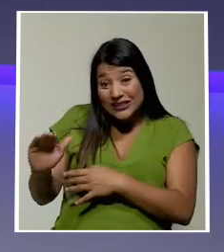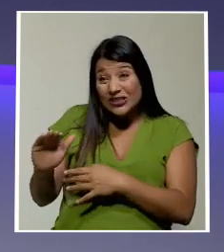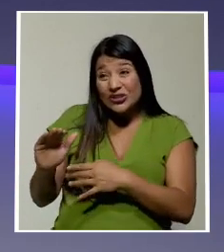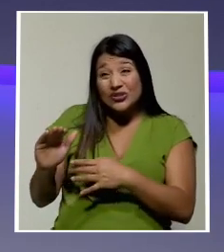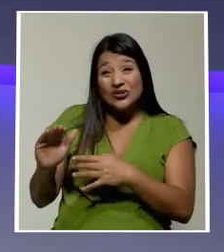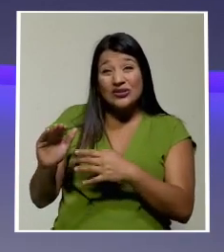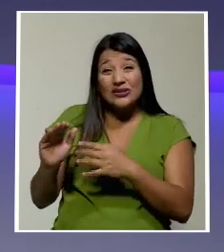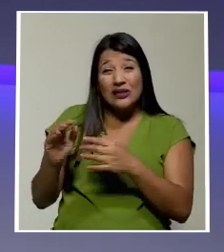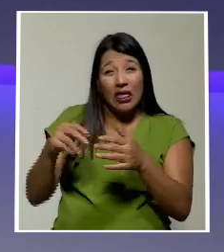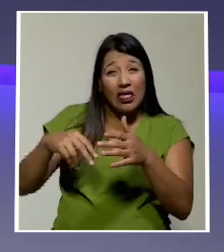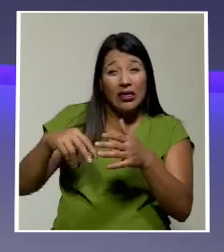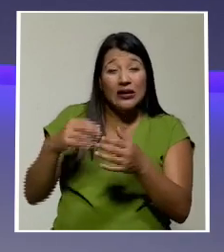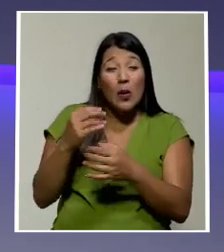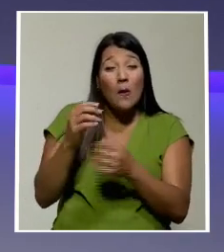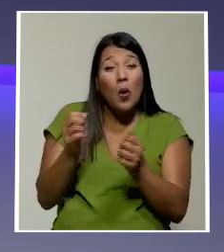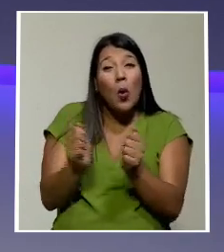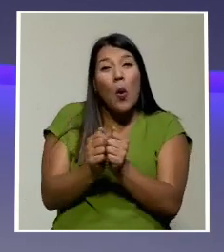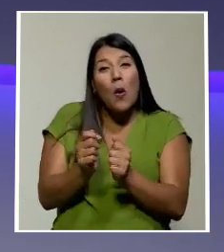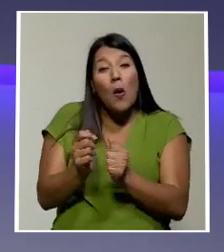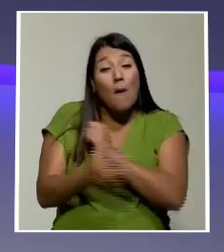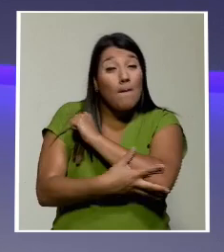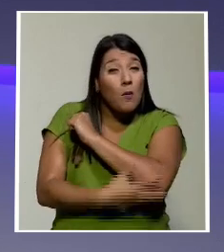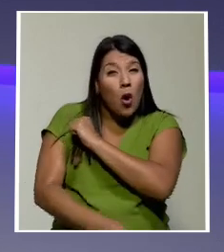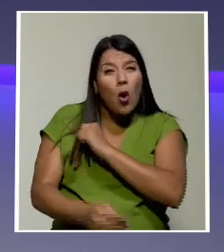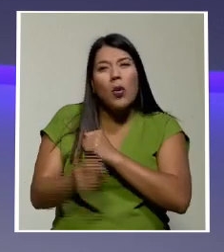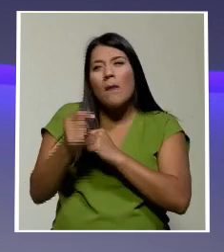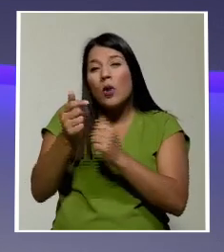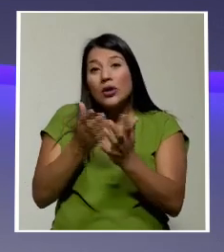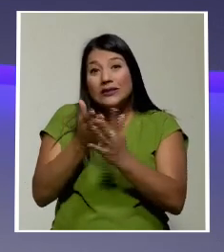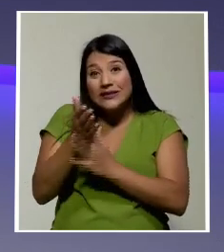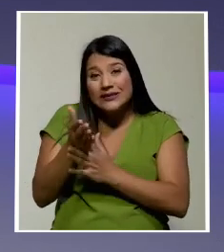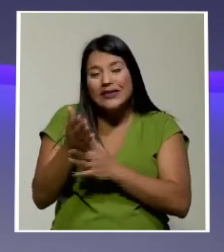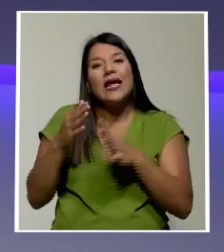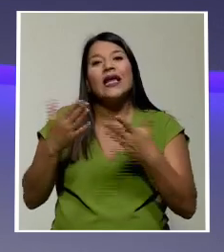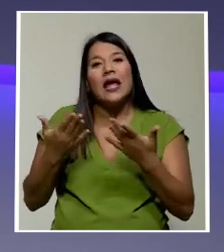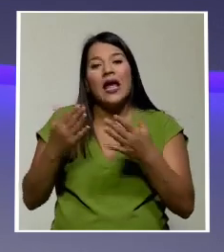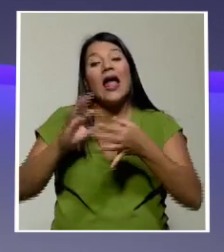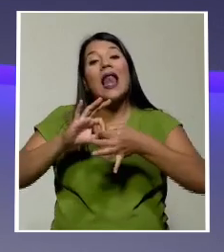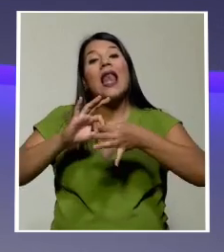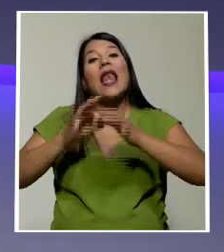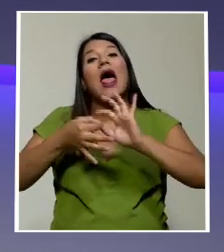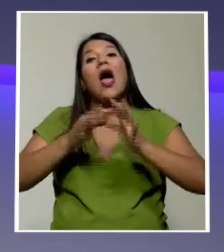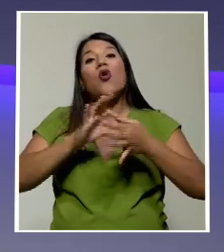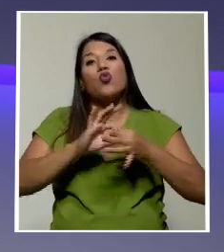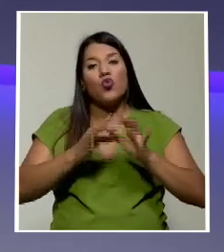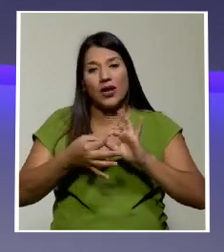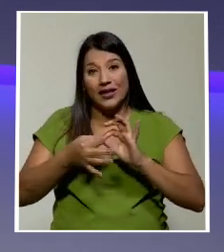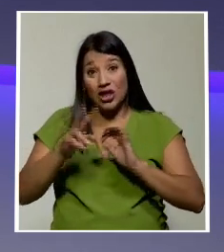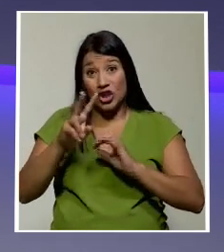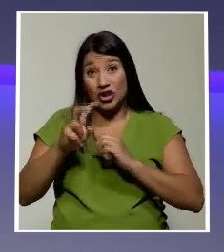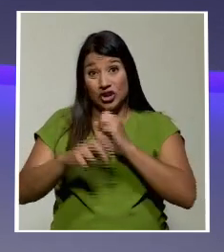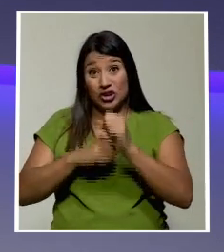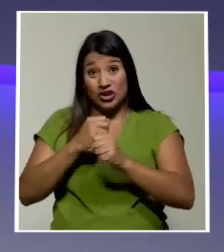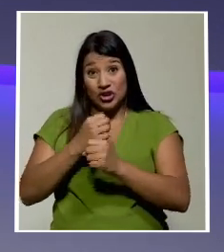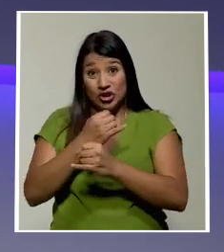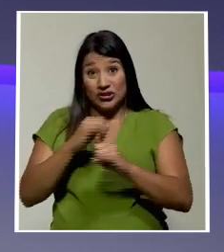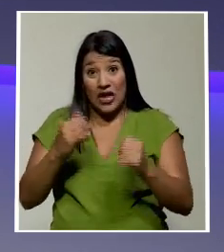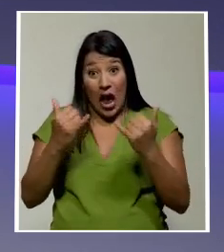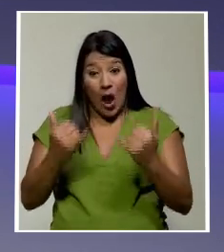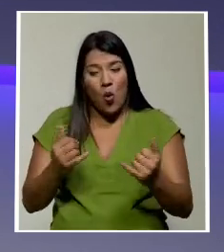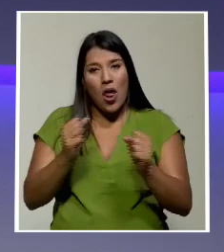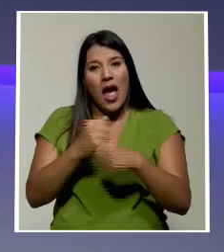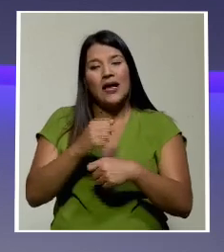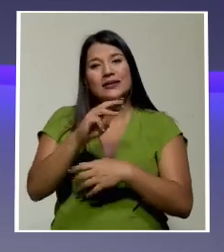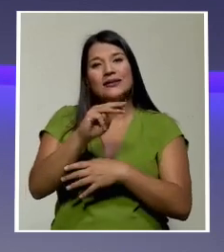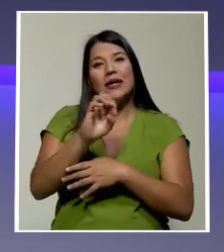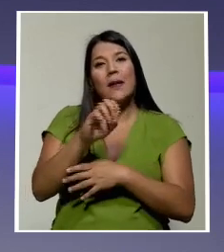menos favorecidos es la red educativa del Bicentenario que construye el Ministerio de Educación Pública junto con